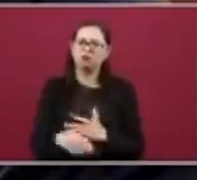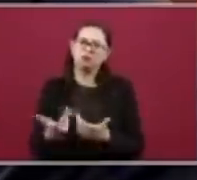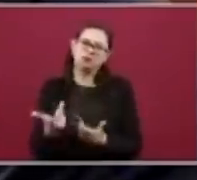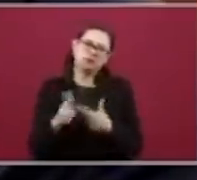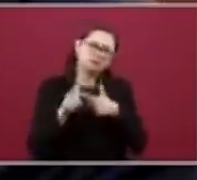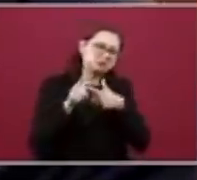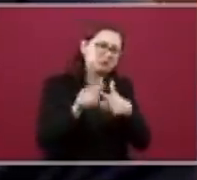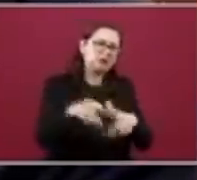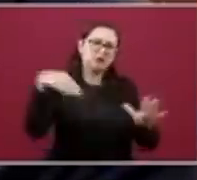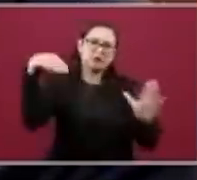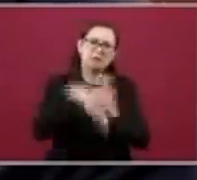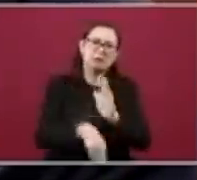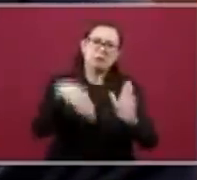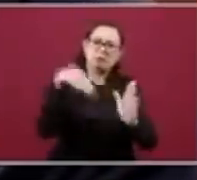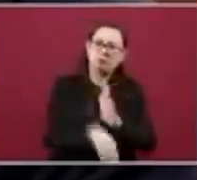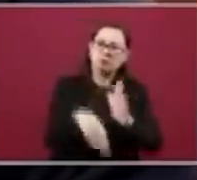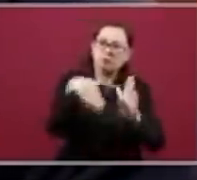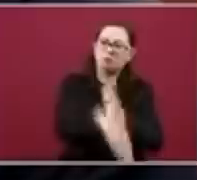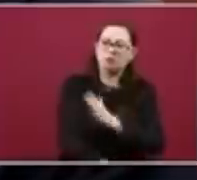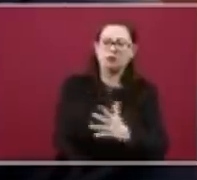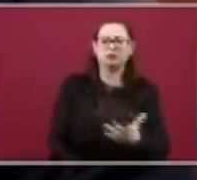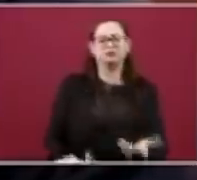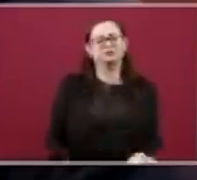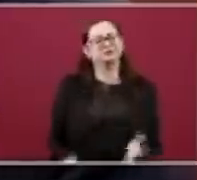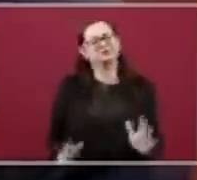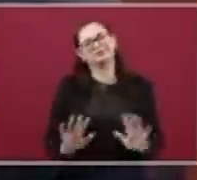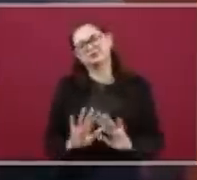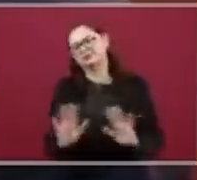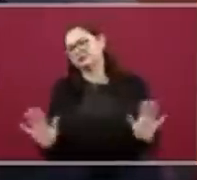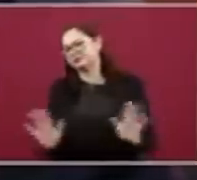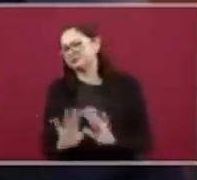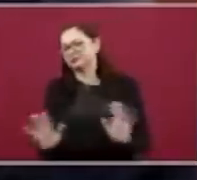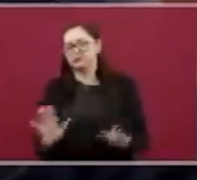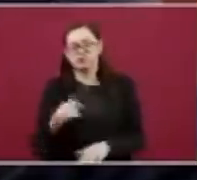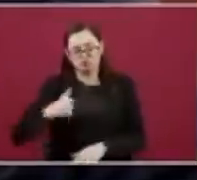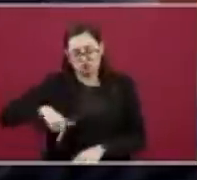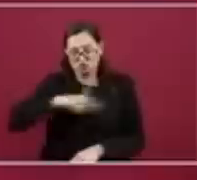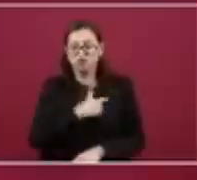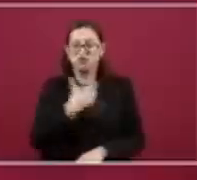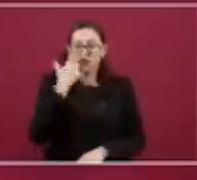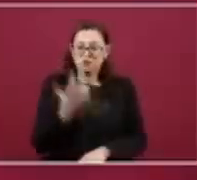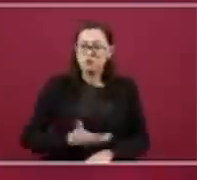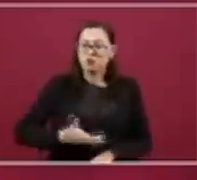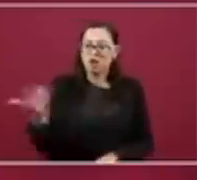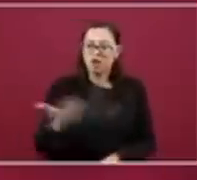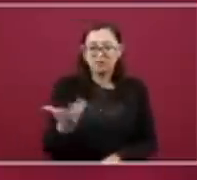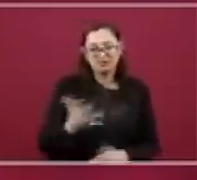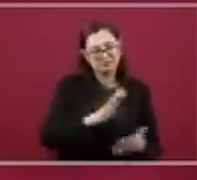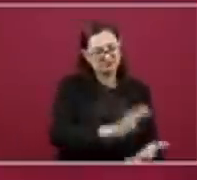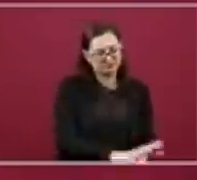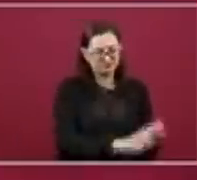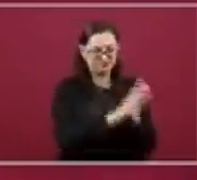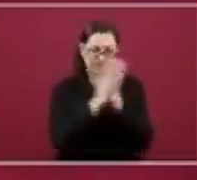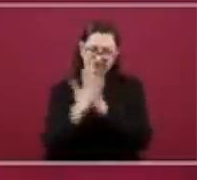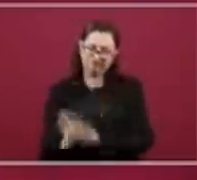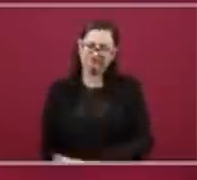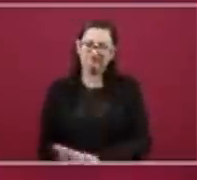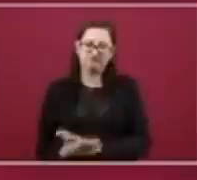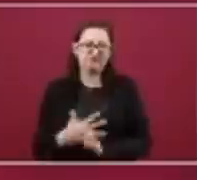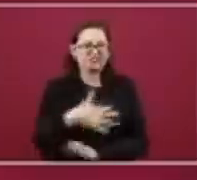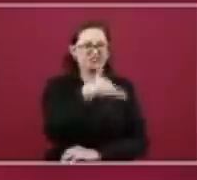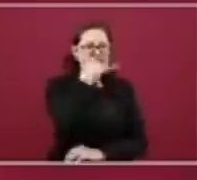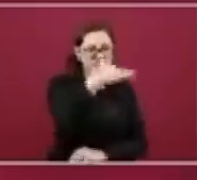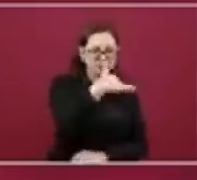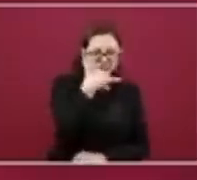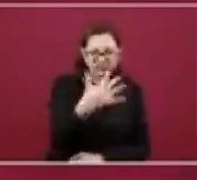el fracaso. Nosotros lo que queremos es transformar, cambiar esta realidad de corrupción,